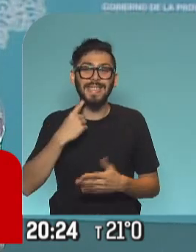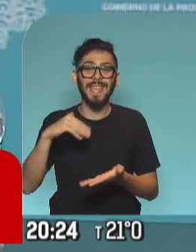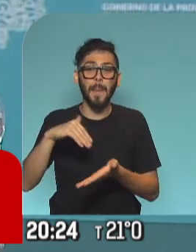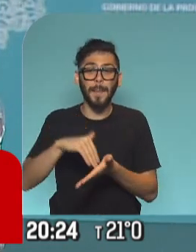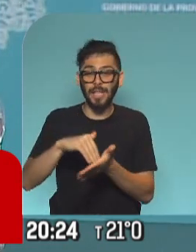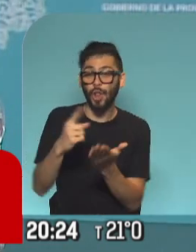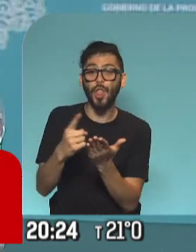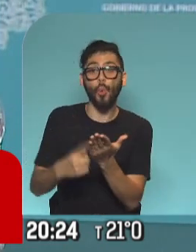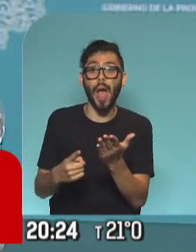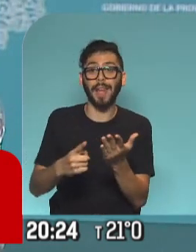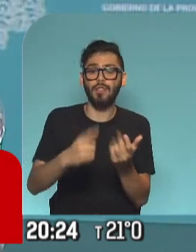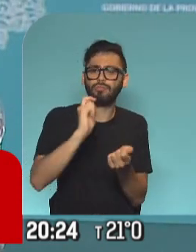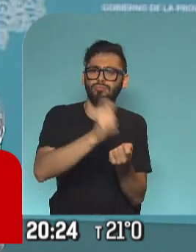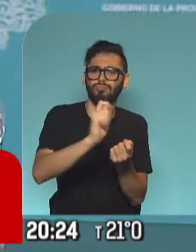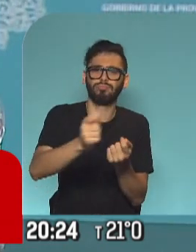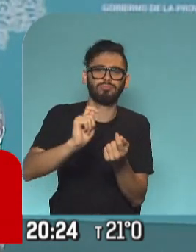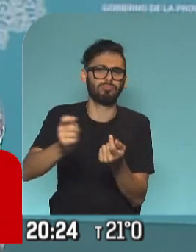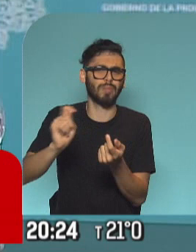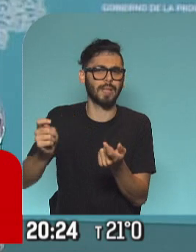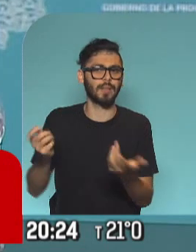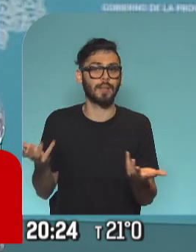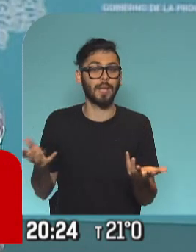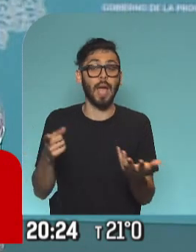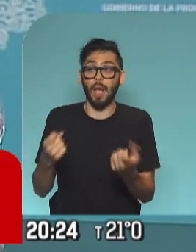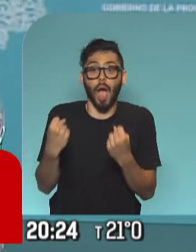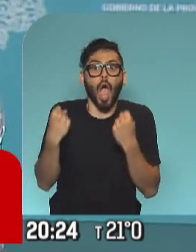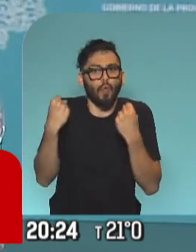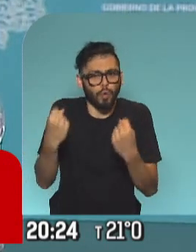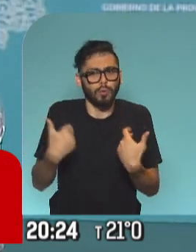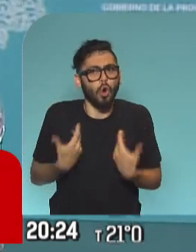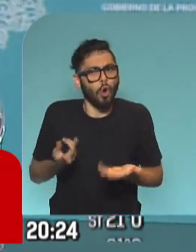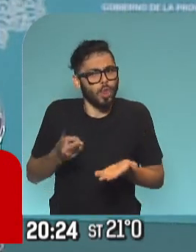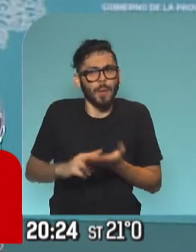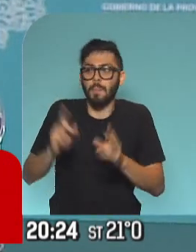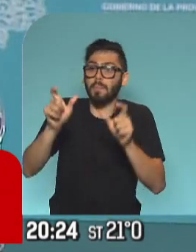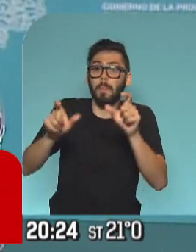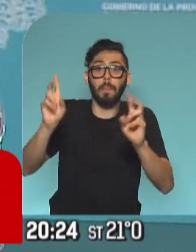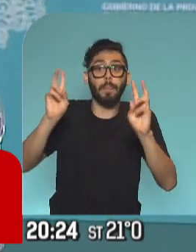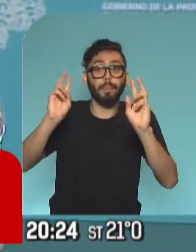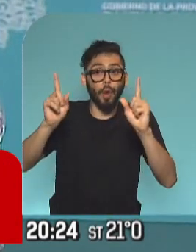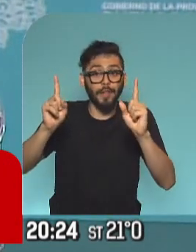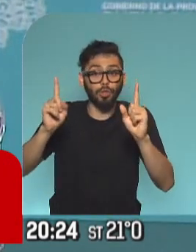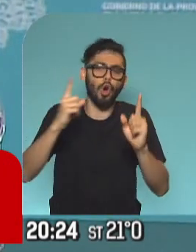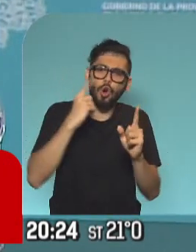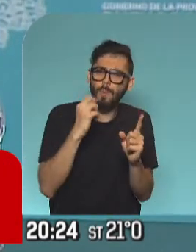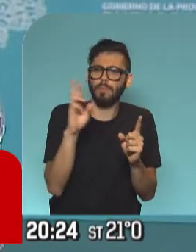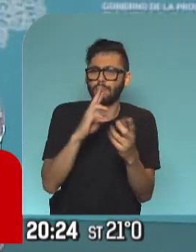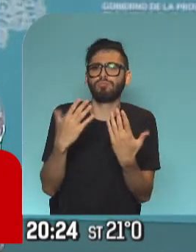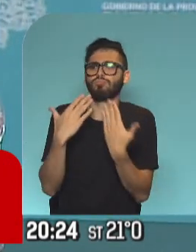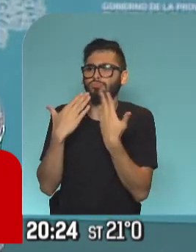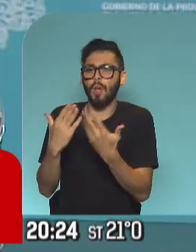cuadernillos y ese fue un esfuerzo que debo de vuelta agradecer a los maestros y maestras como a las autoridades